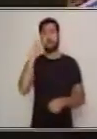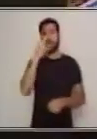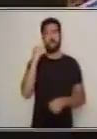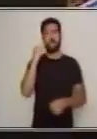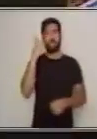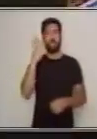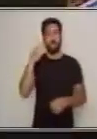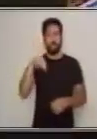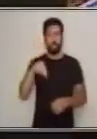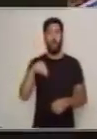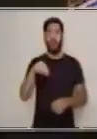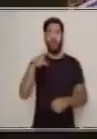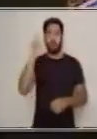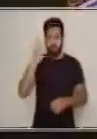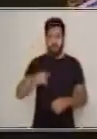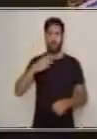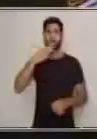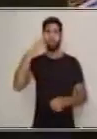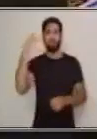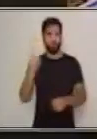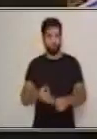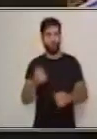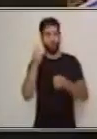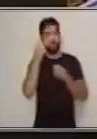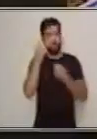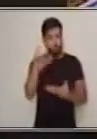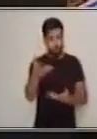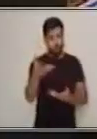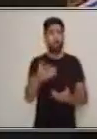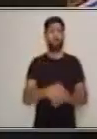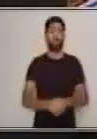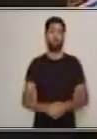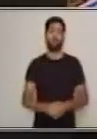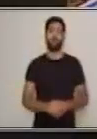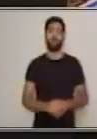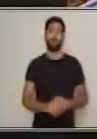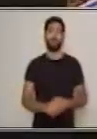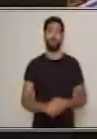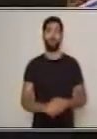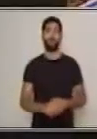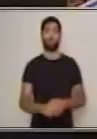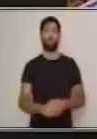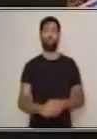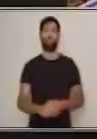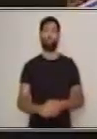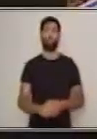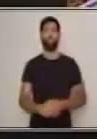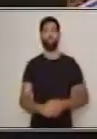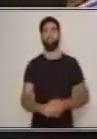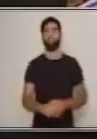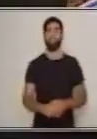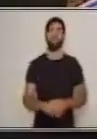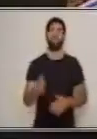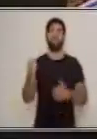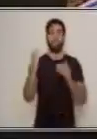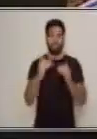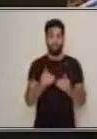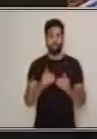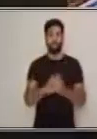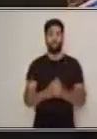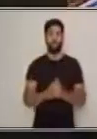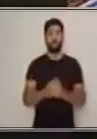la información y no te olvides de los puntos más interesantes, son importantes.